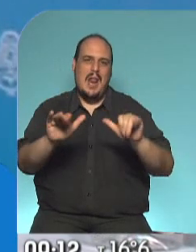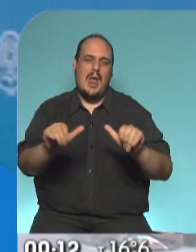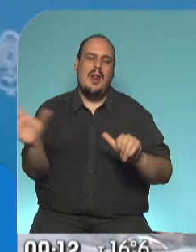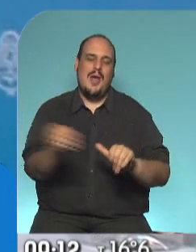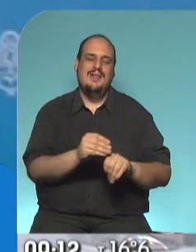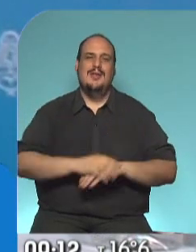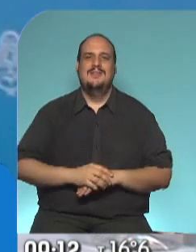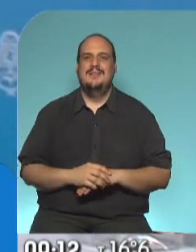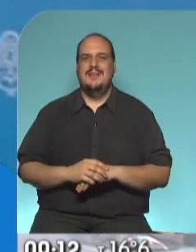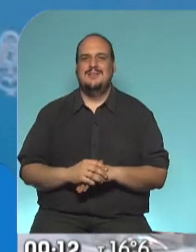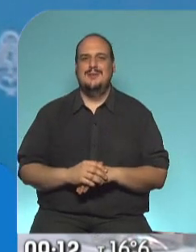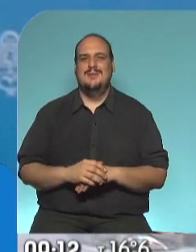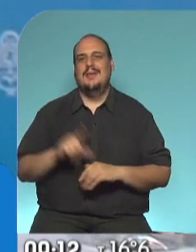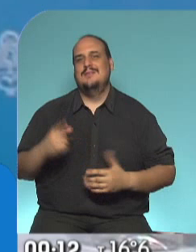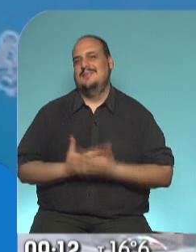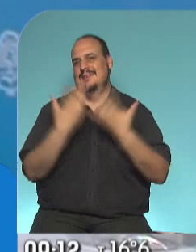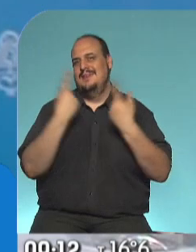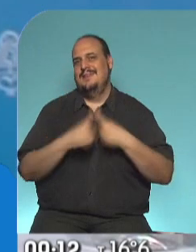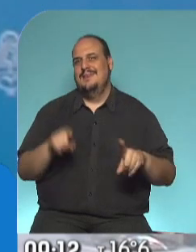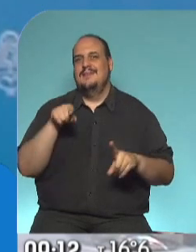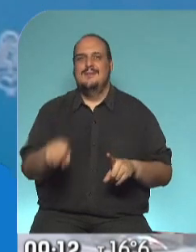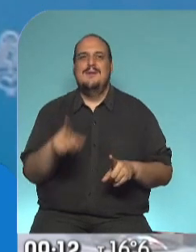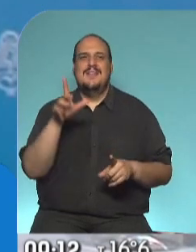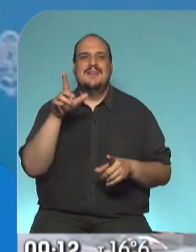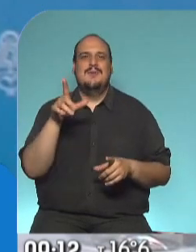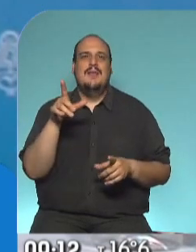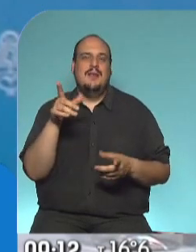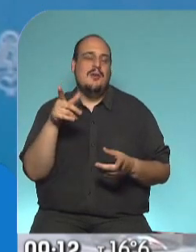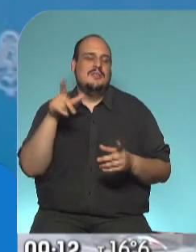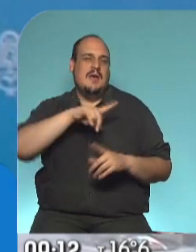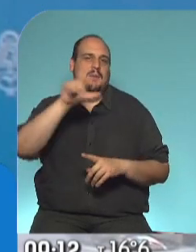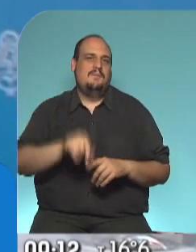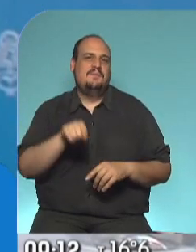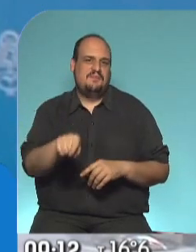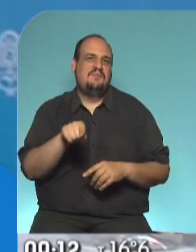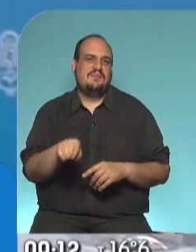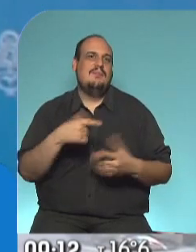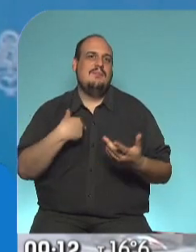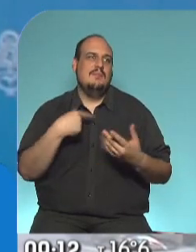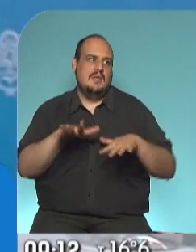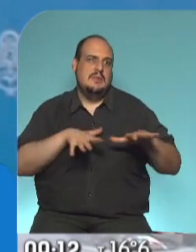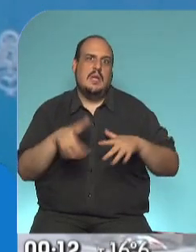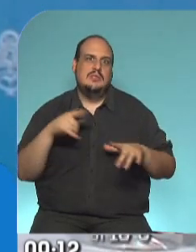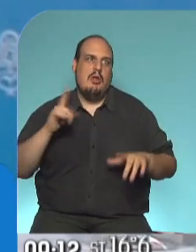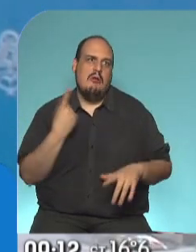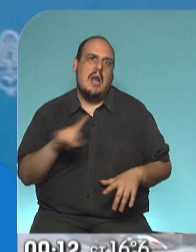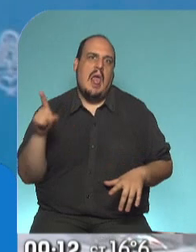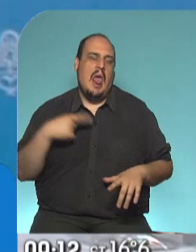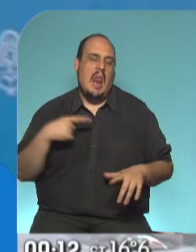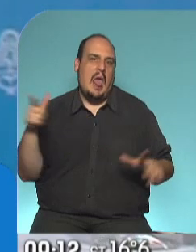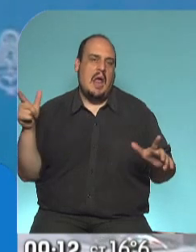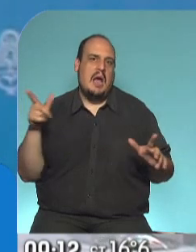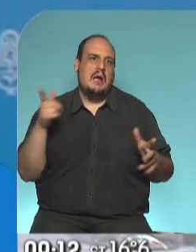saludarlos en su día un día distinto que no se encuentra en el país en el mundo en esta situación inédita que requiere que